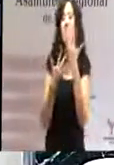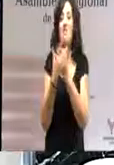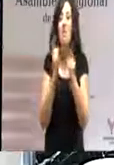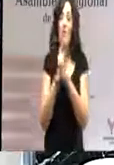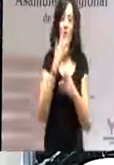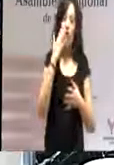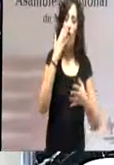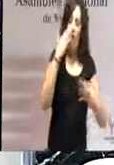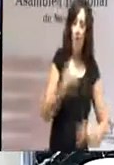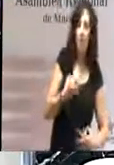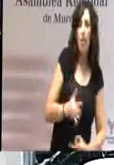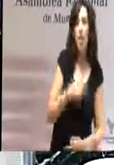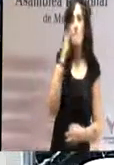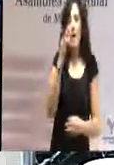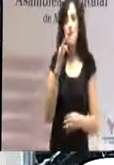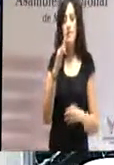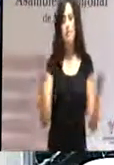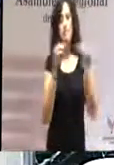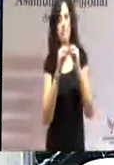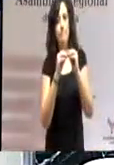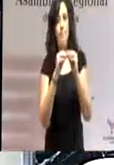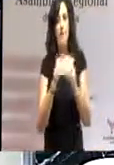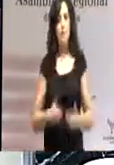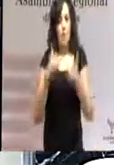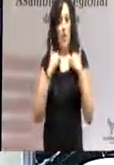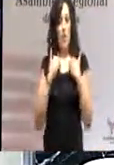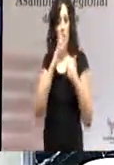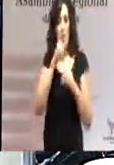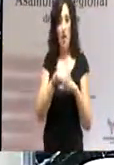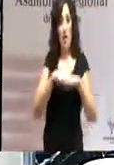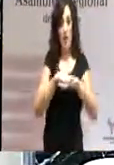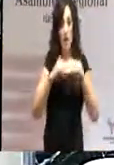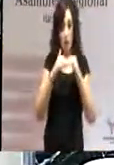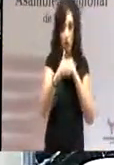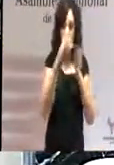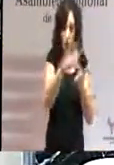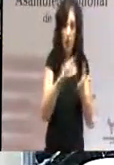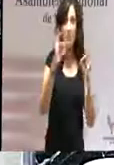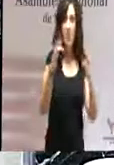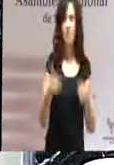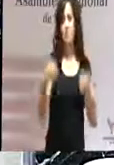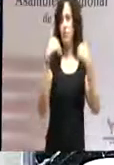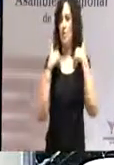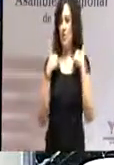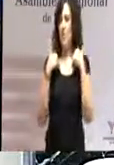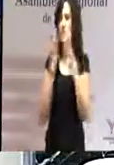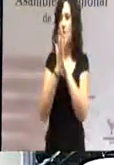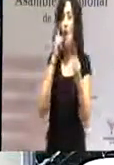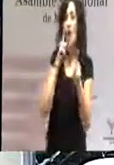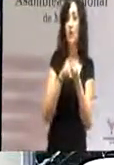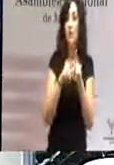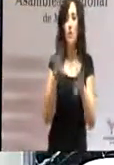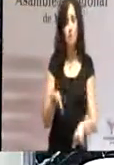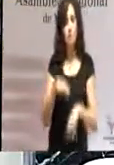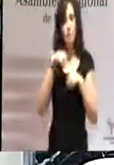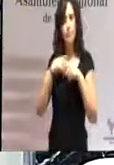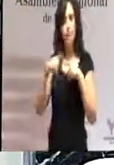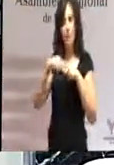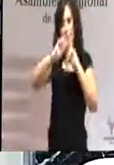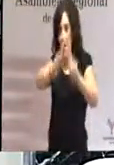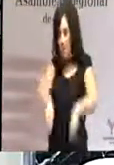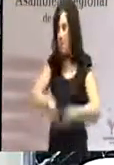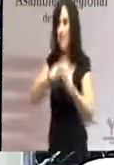y responsabilidad para que hubiera gobierno y estabilidad, a fin de que se pudieran afrontar las grandes reformas y los